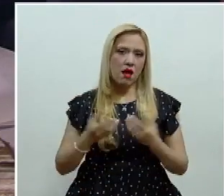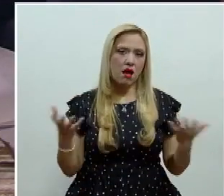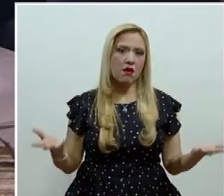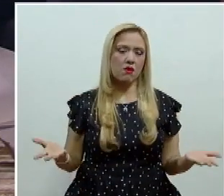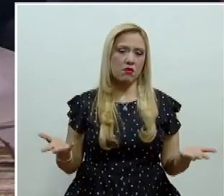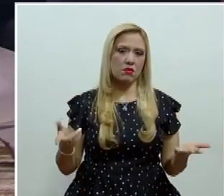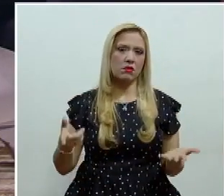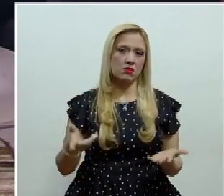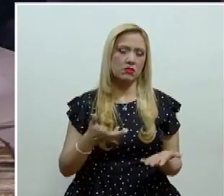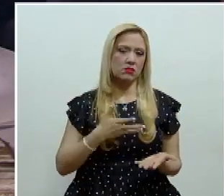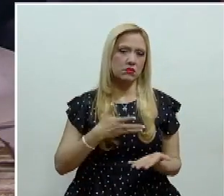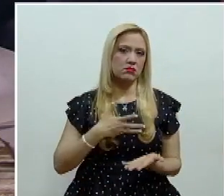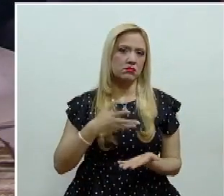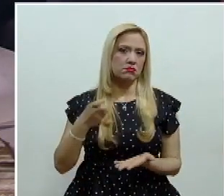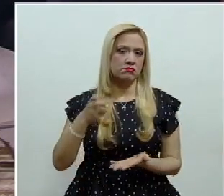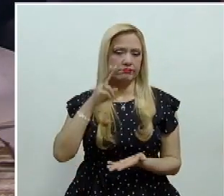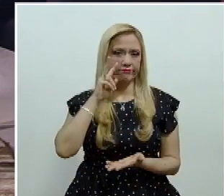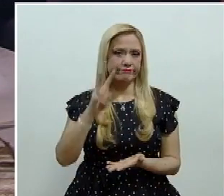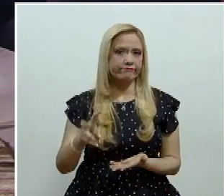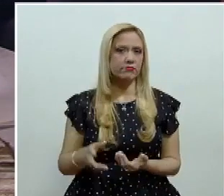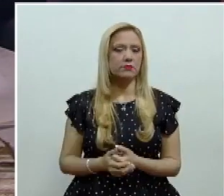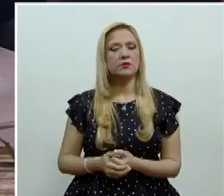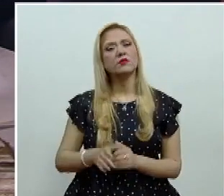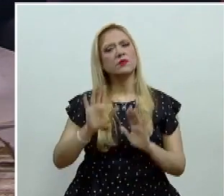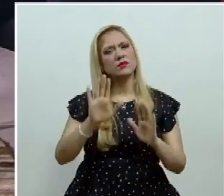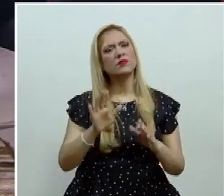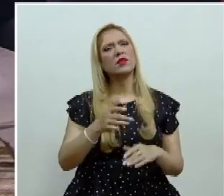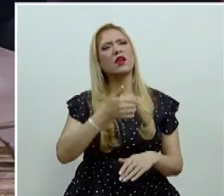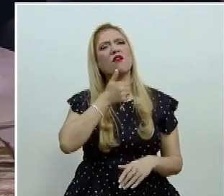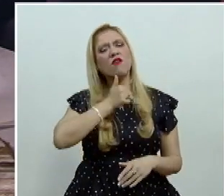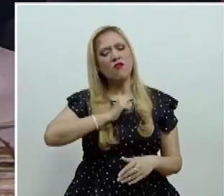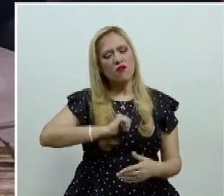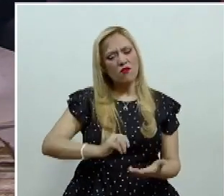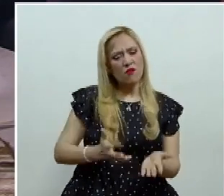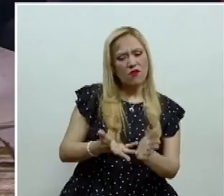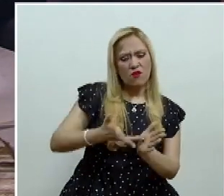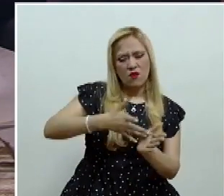feminicidio. Explícanos esta parte de las herramientas forenses, ¿no? Ya decías